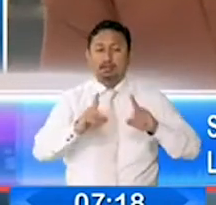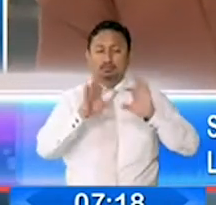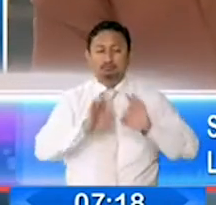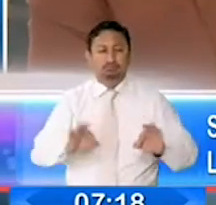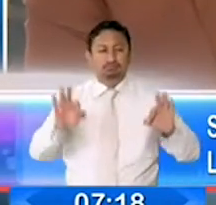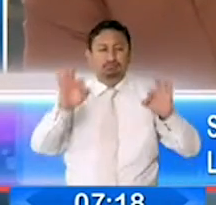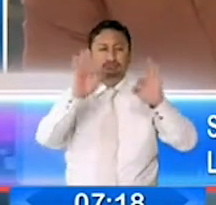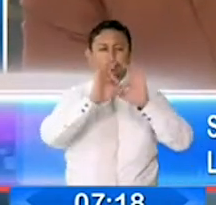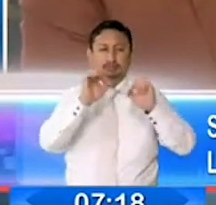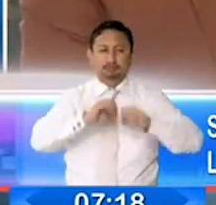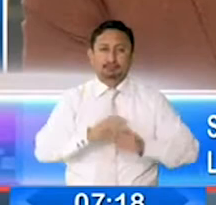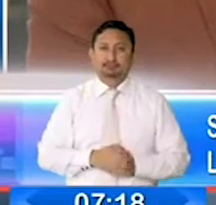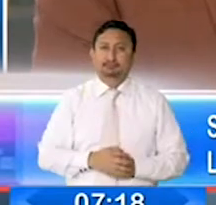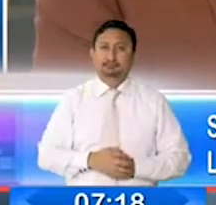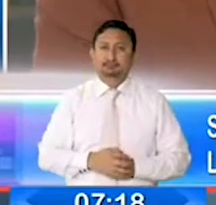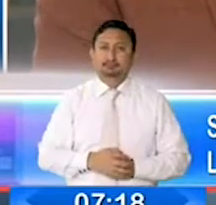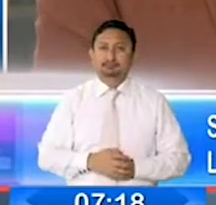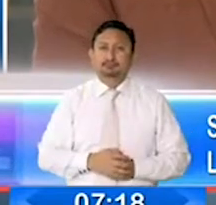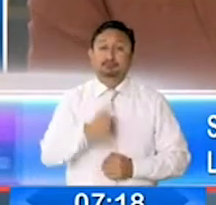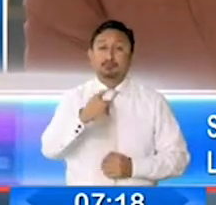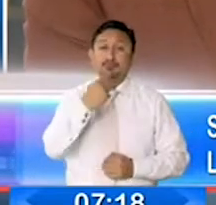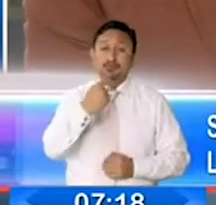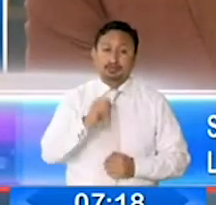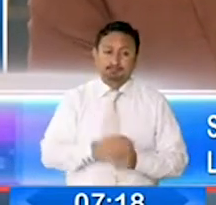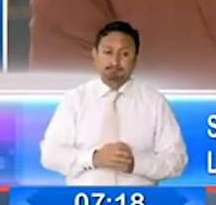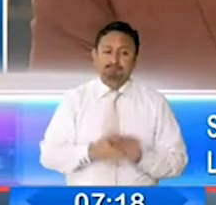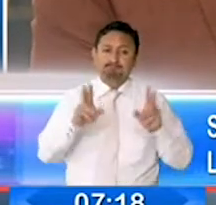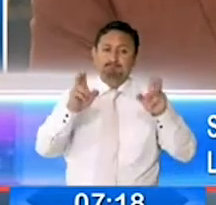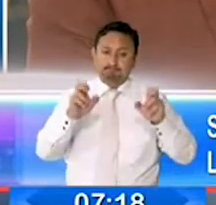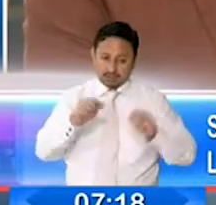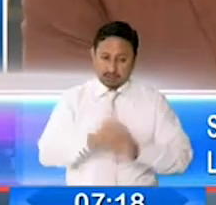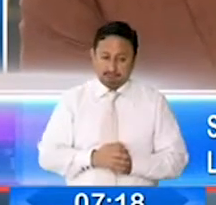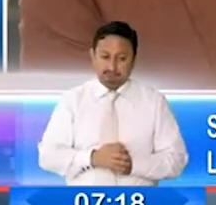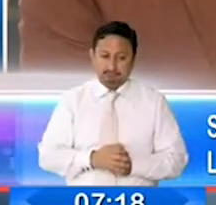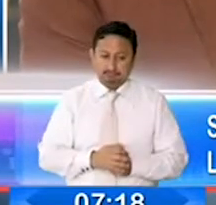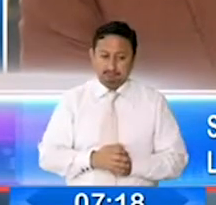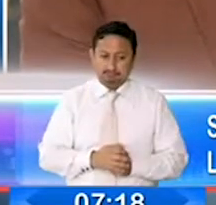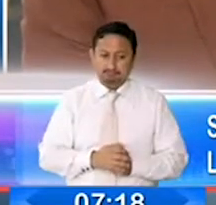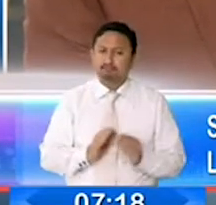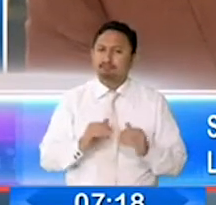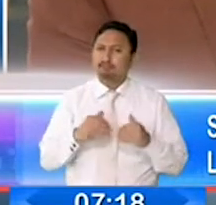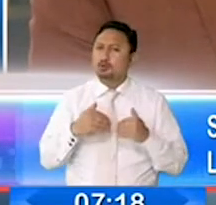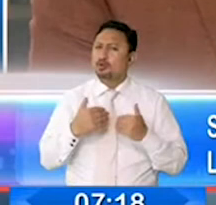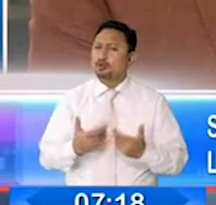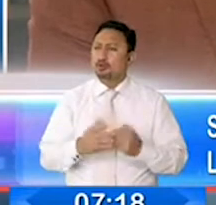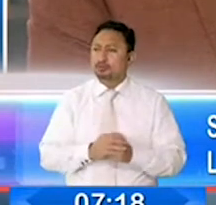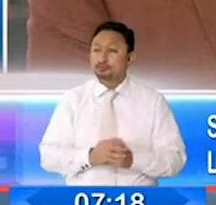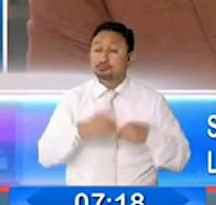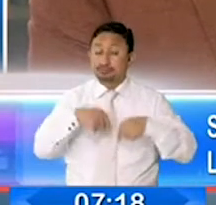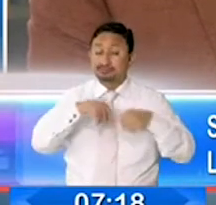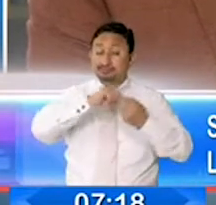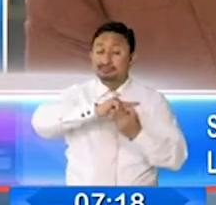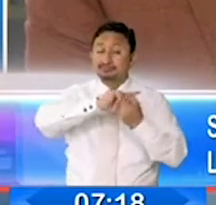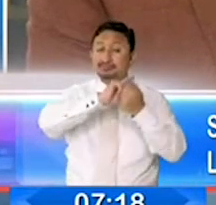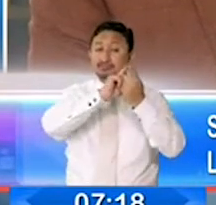suprema importancia para la sociedad. Usted habló algo, doctor Saquicela, que es real. ¿Cómo construir, cómo